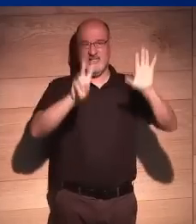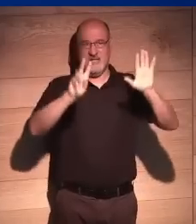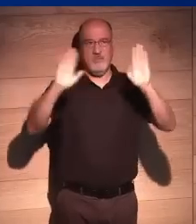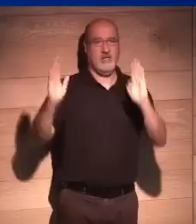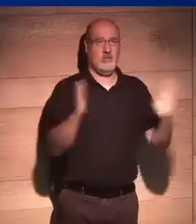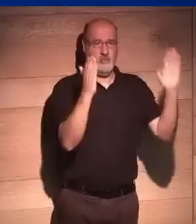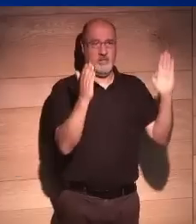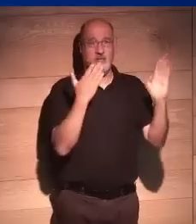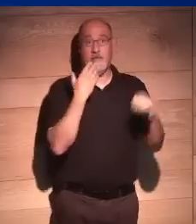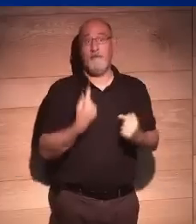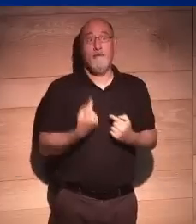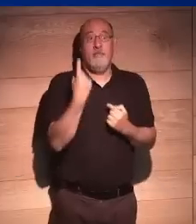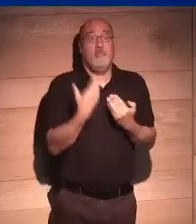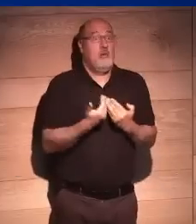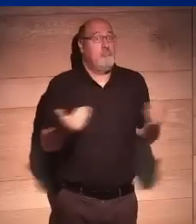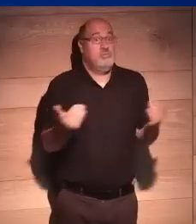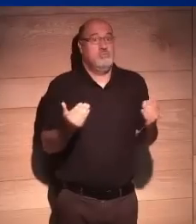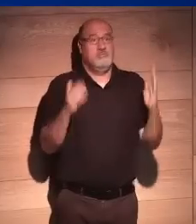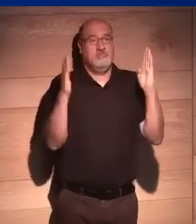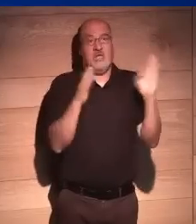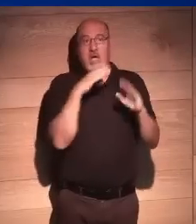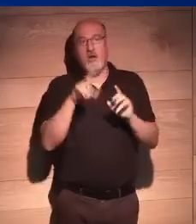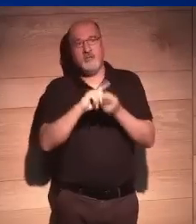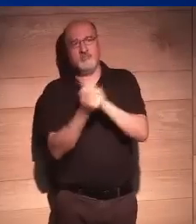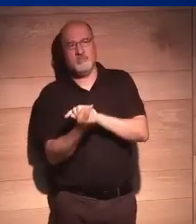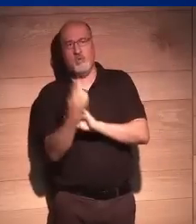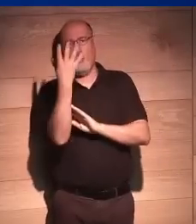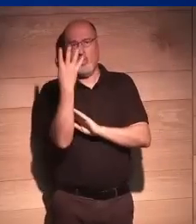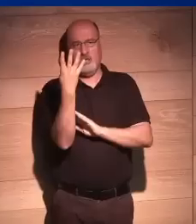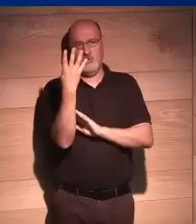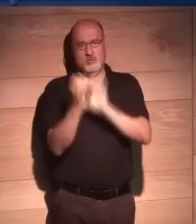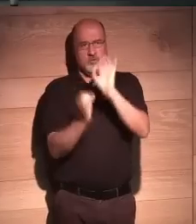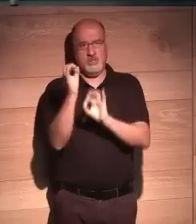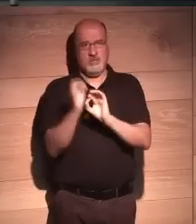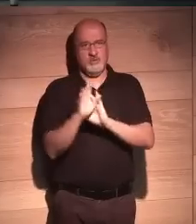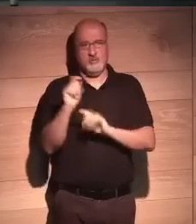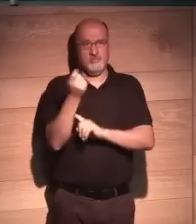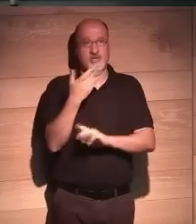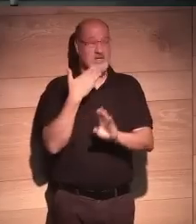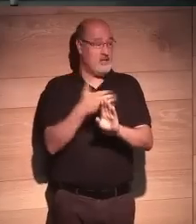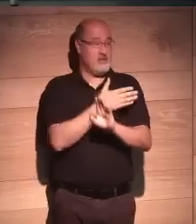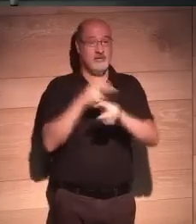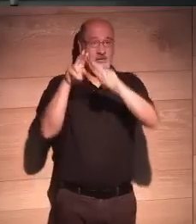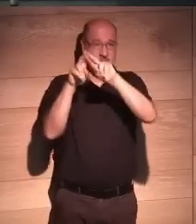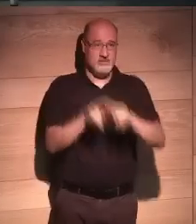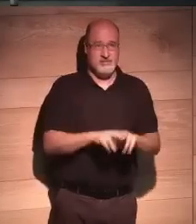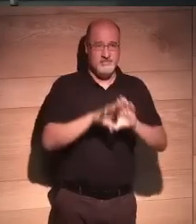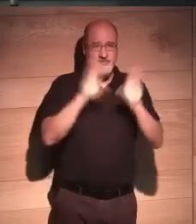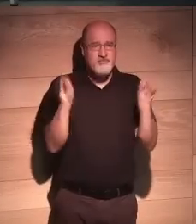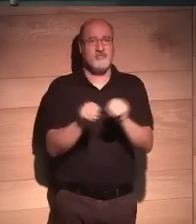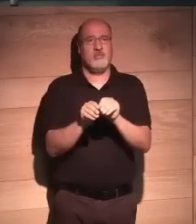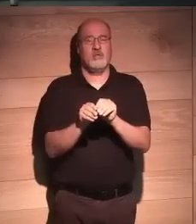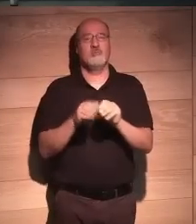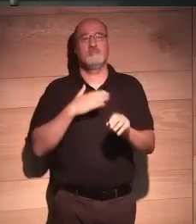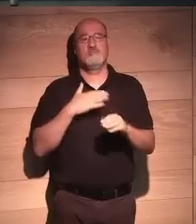primera temporada no hacían el 4 que hacen ahora. No, ha creado un relato también en la televisión, que es lo que falta, como decía Borja, lo de la